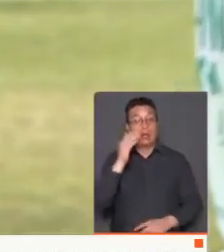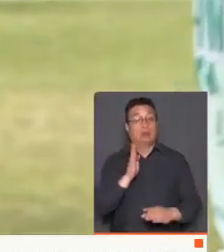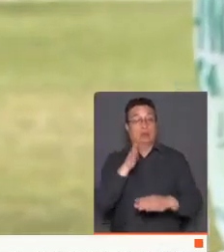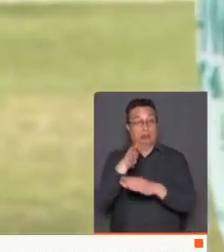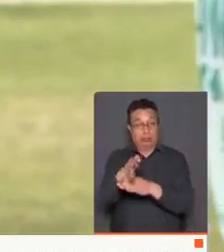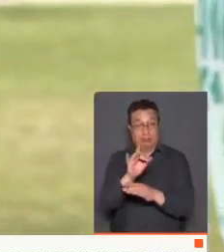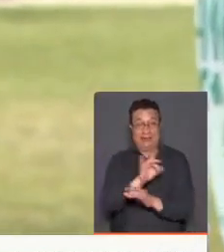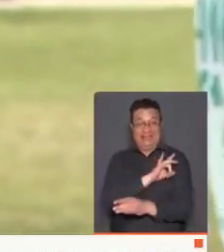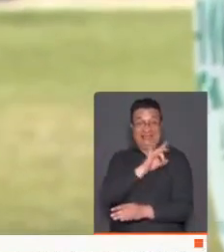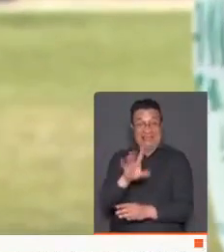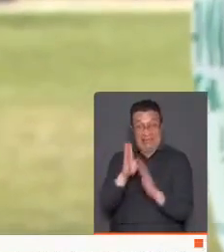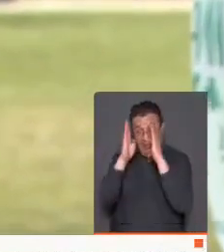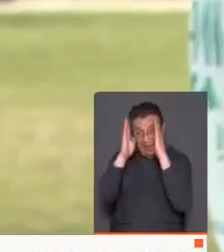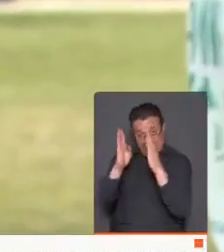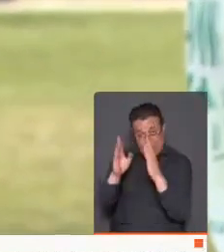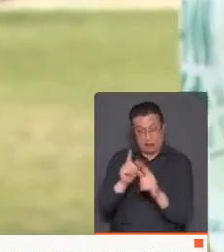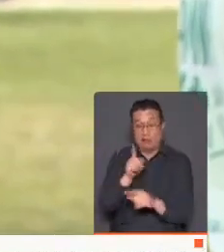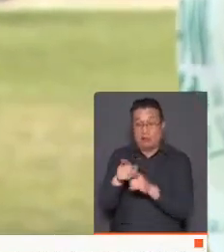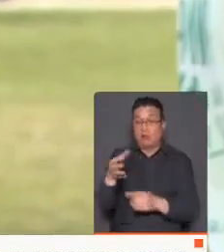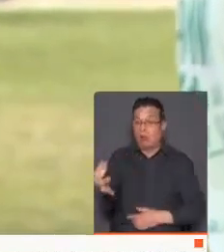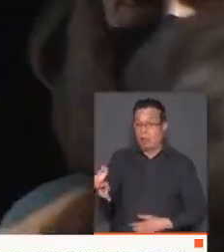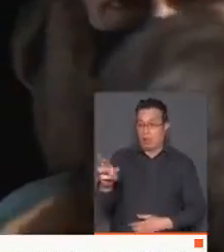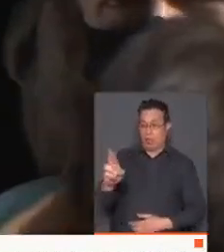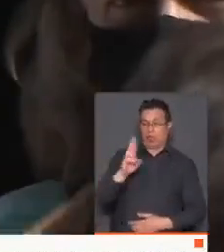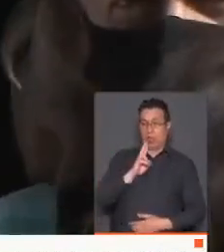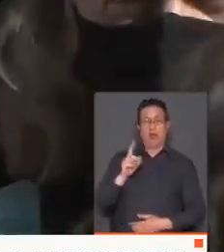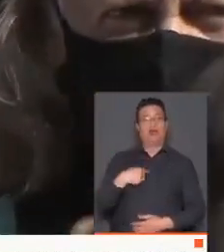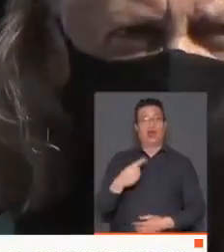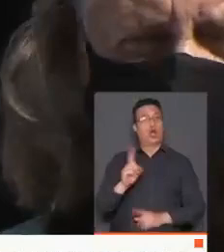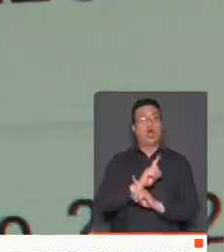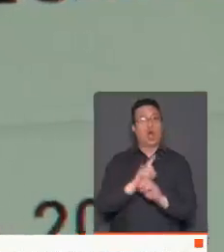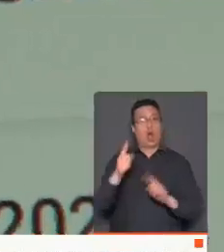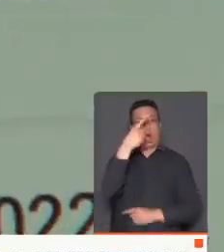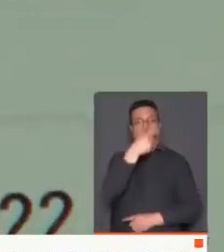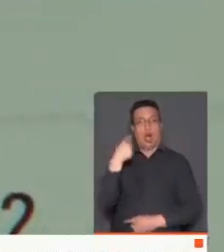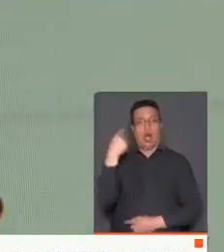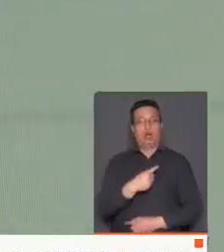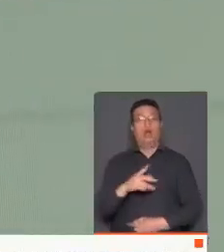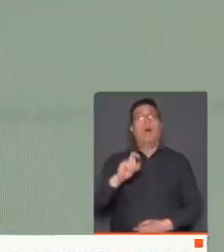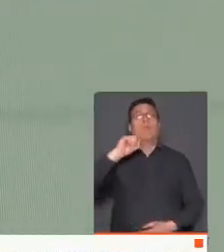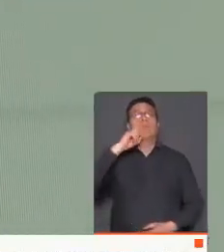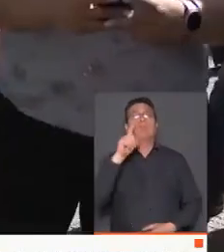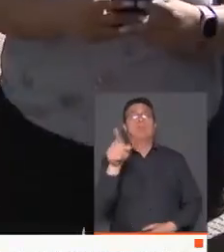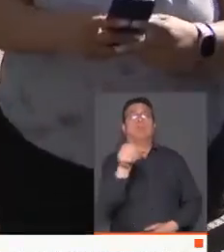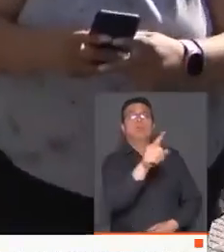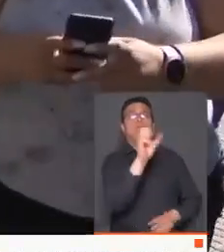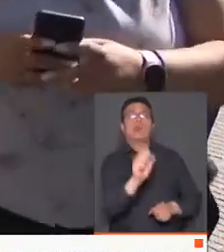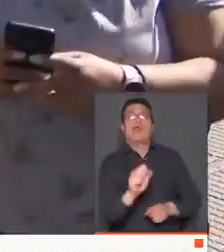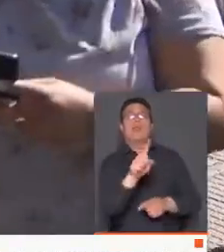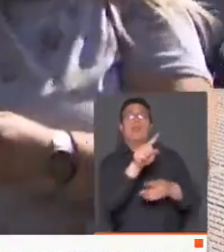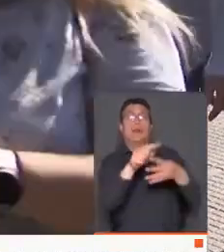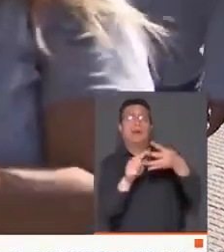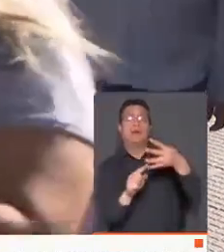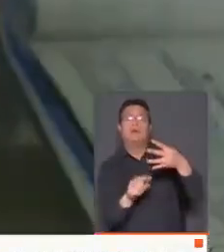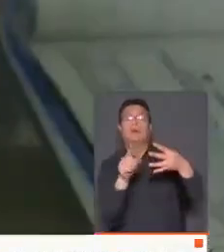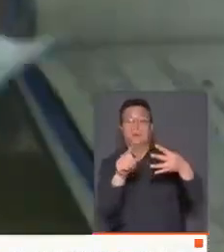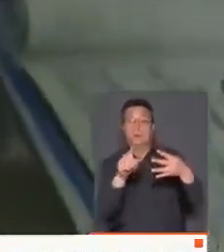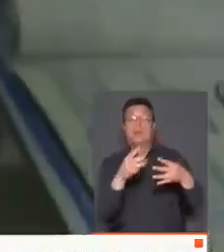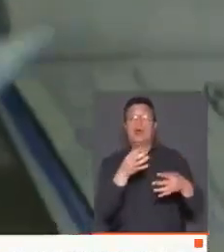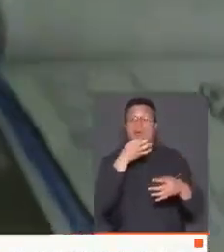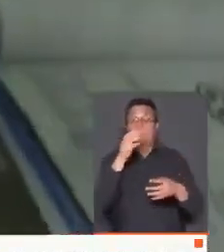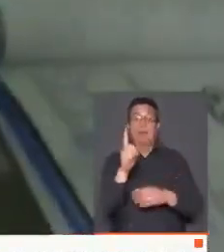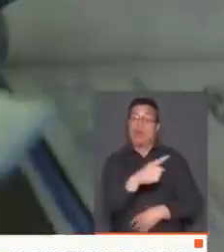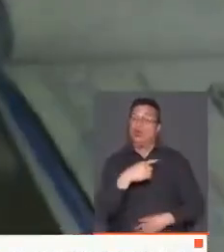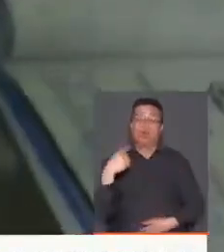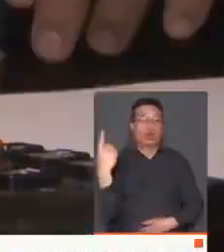atiende y le dijeron que no que no no tenía derecho quienes pueden recibir la pensión garantizada universal según chile atiende todos